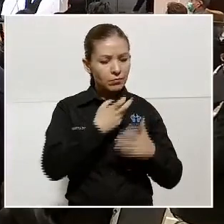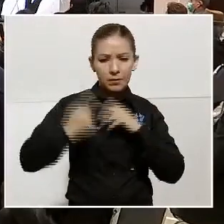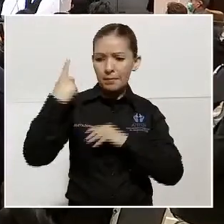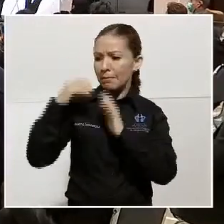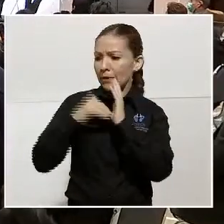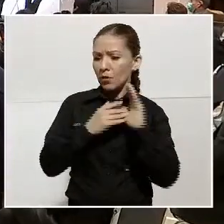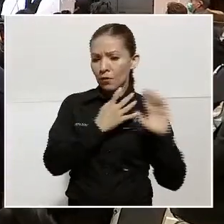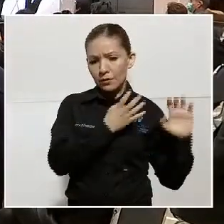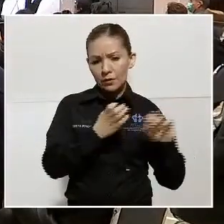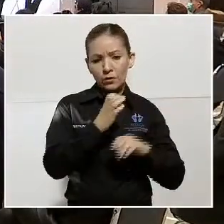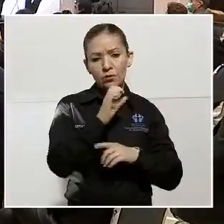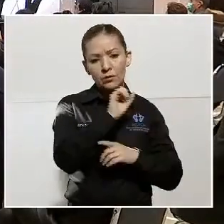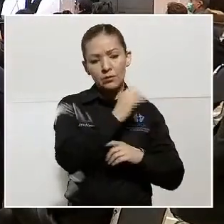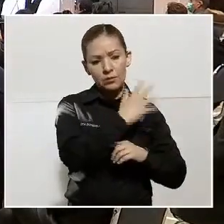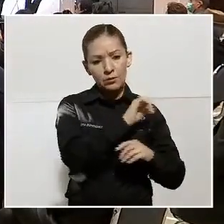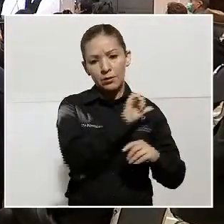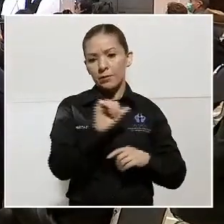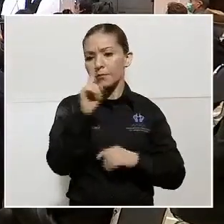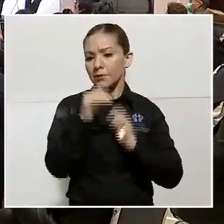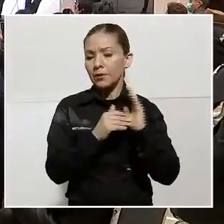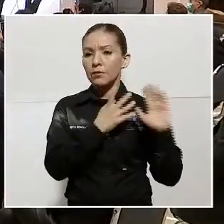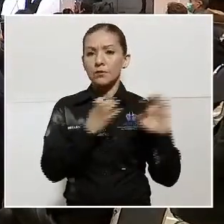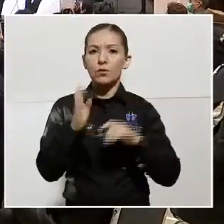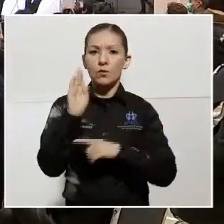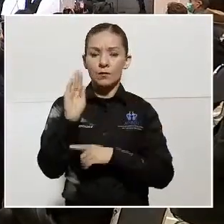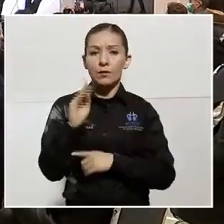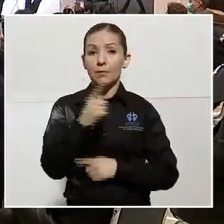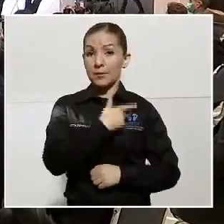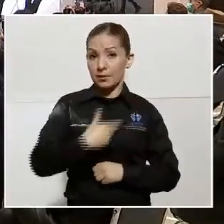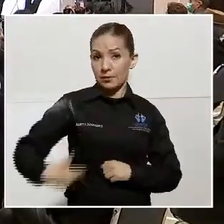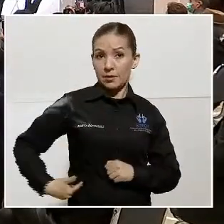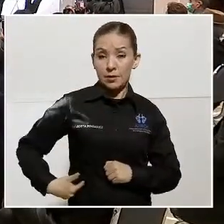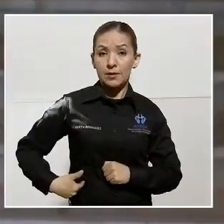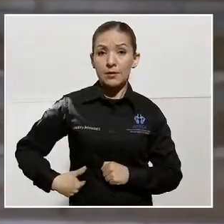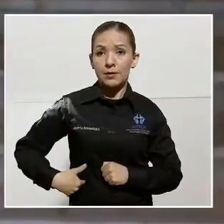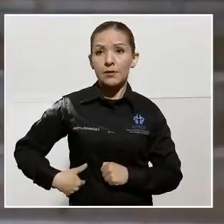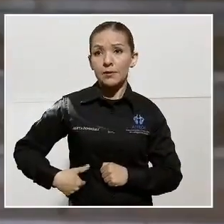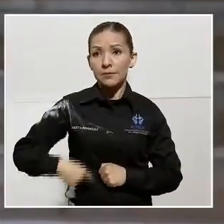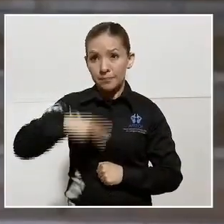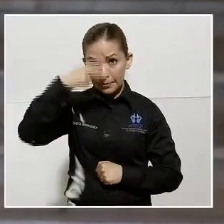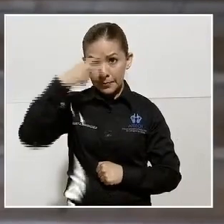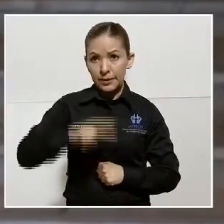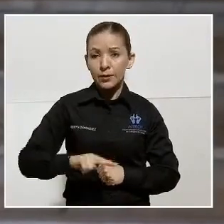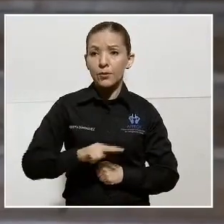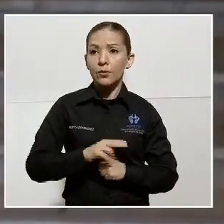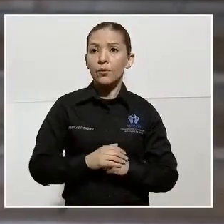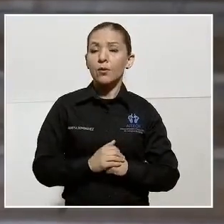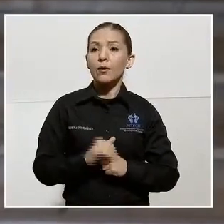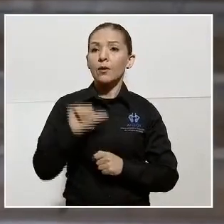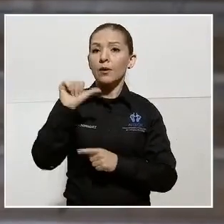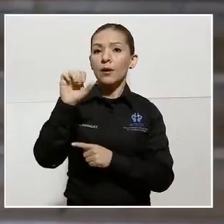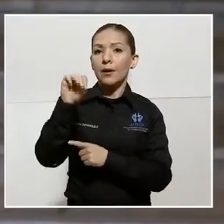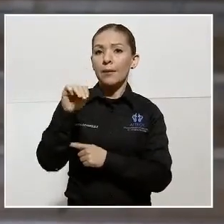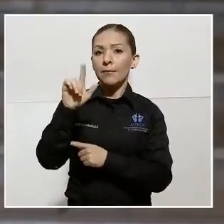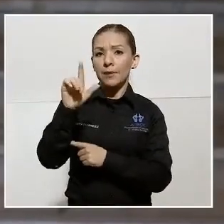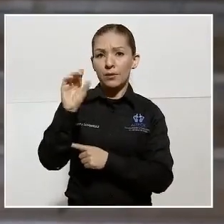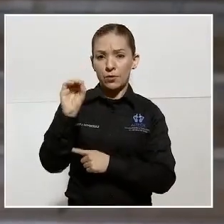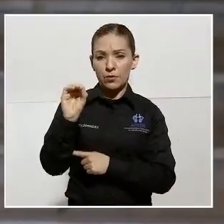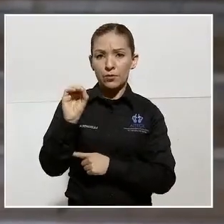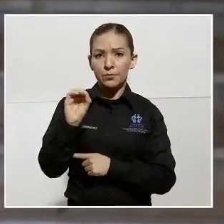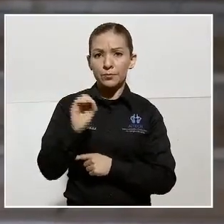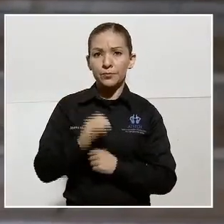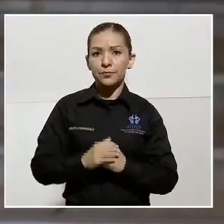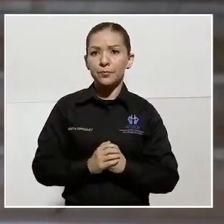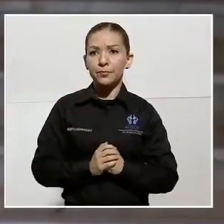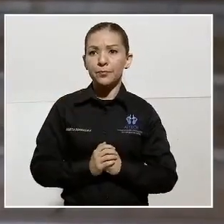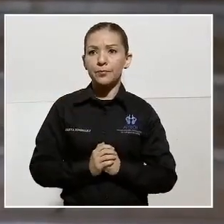a 1990. El presidente constitucional de los Estados Unidos mexicanos, licenciado Andrés Manuel